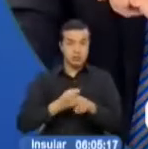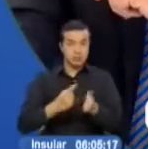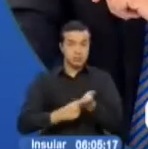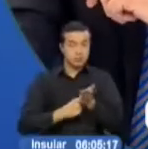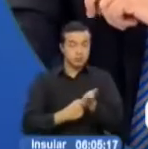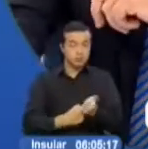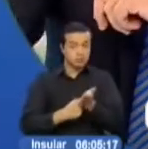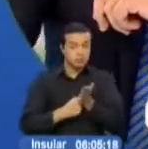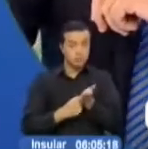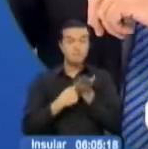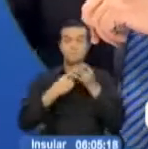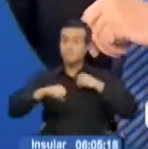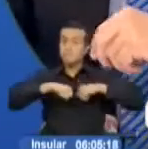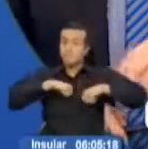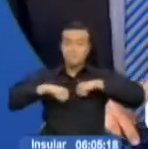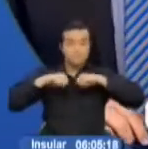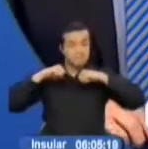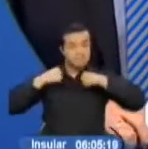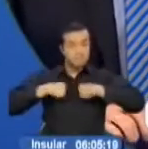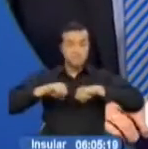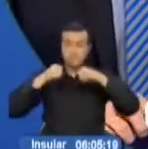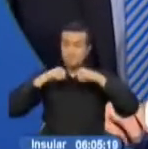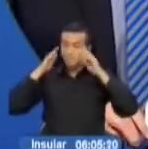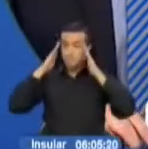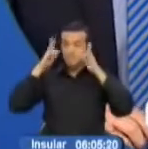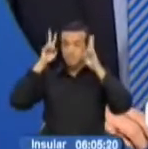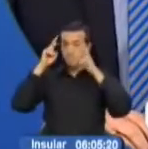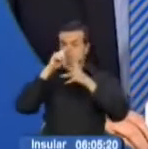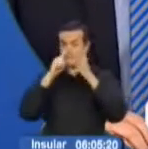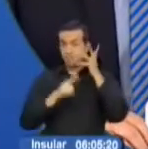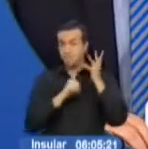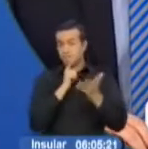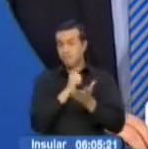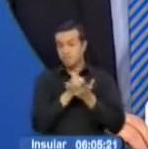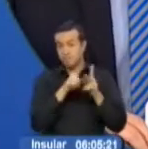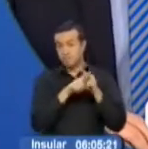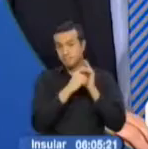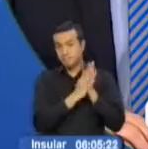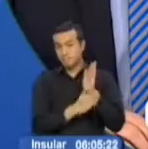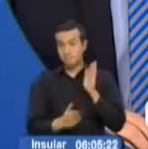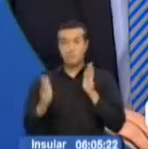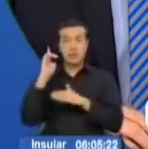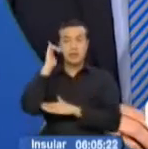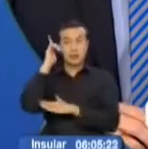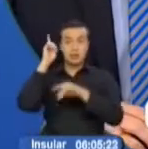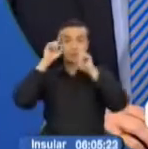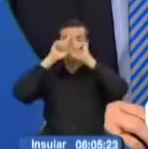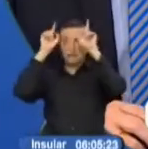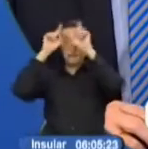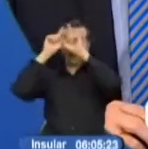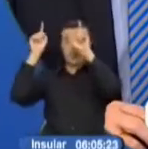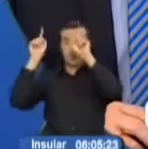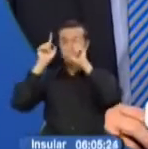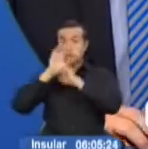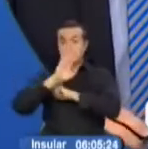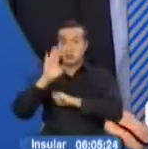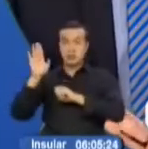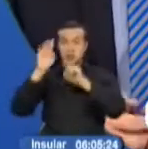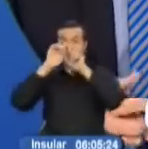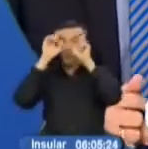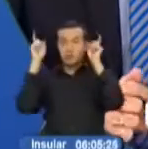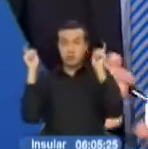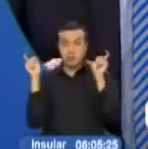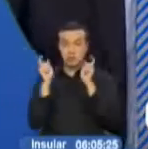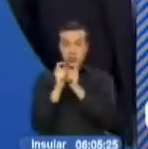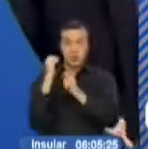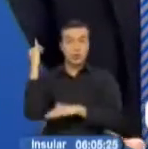tener un tratamiento exhaustivo de todos estos temas, porque incluso vamos a tener aquí dirigentes empresariales de cámaras de la pequeña y